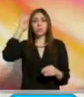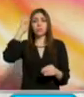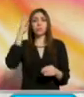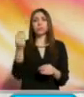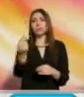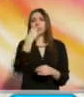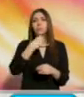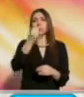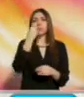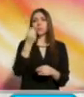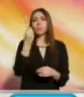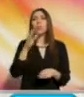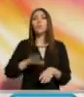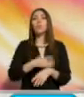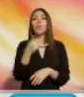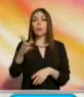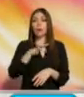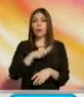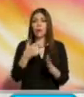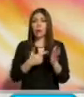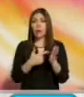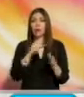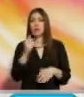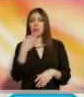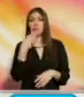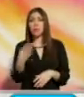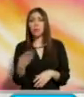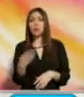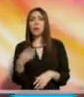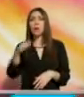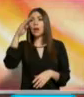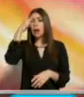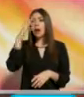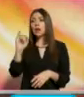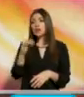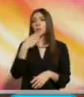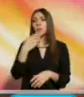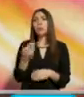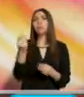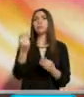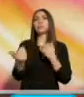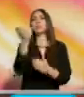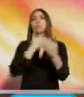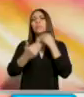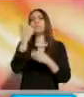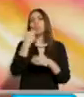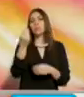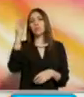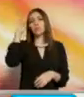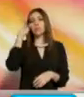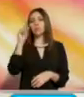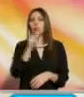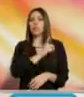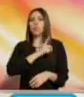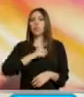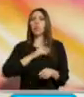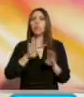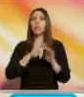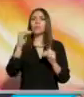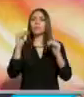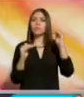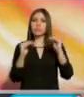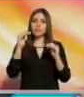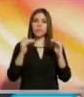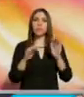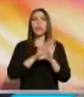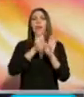enormes porque sea un alimento adecuado. Con medida, Enrique. Con medida, ¿por qué? Porque si nosotros a todo le ponemos, por ejemplo, la clásica ensalada, que